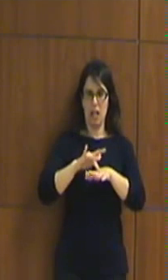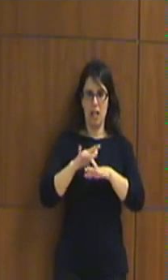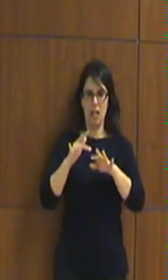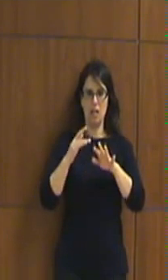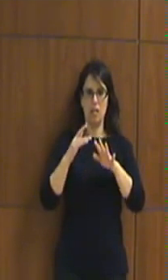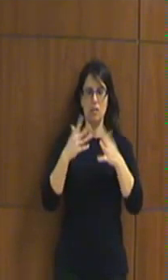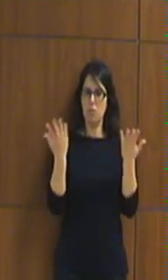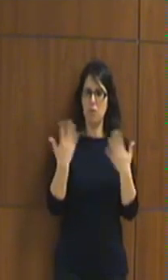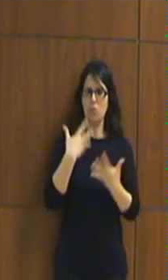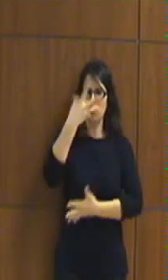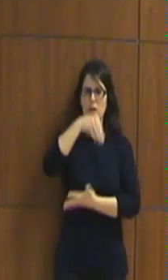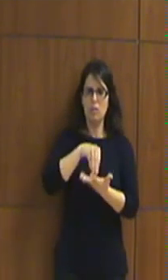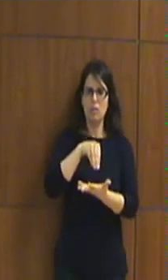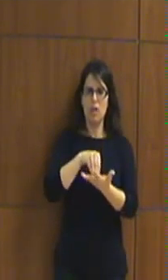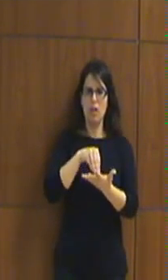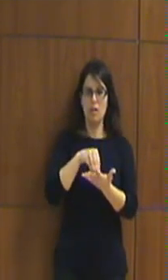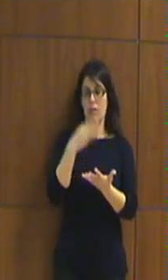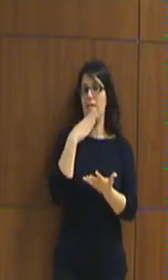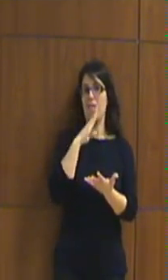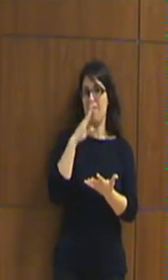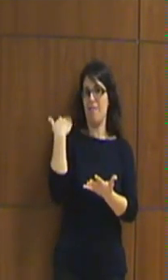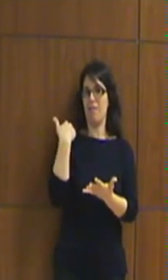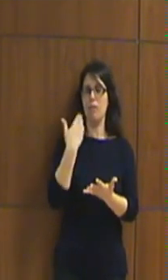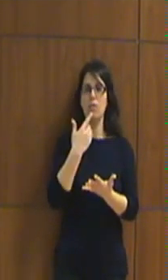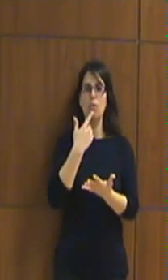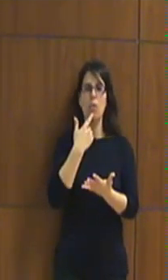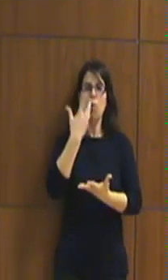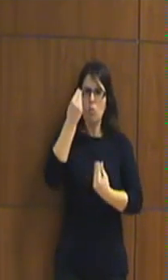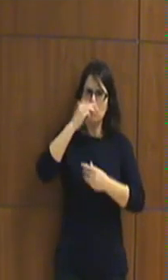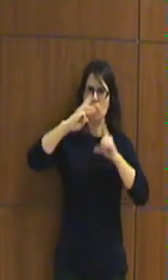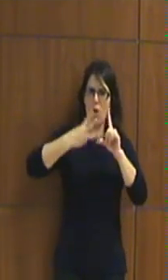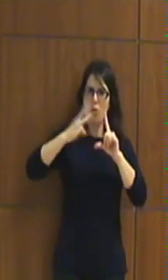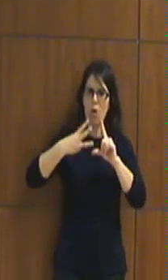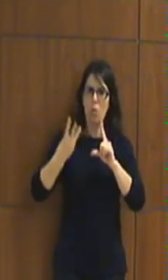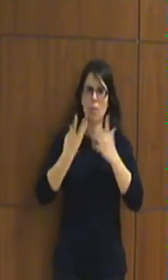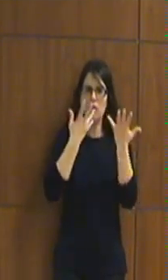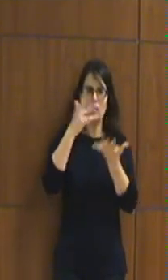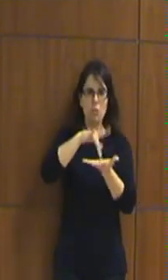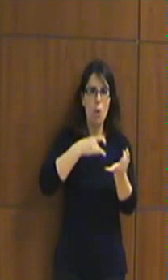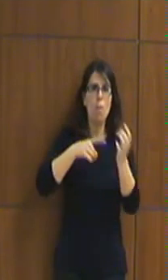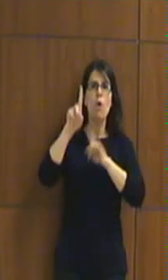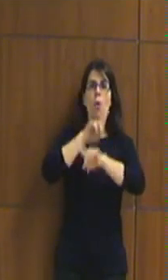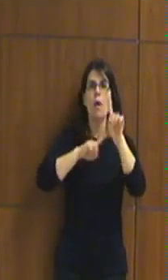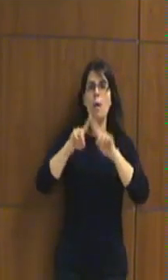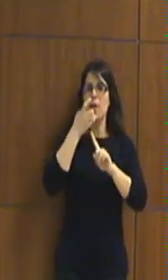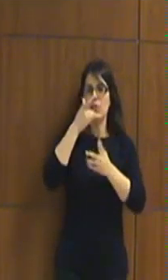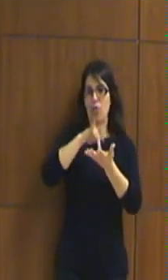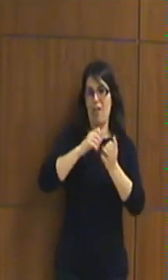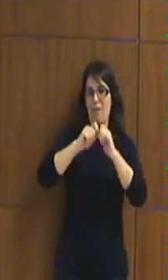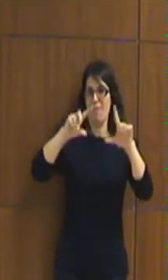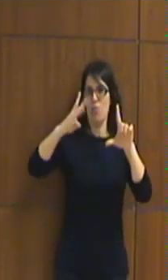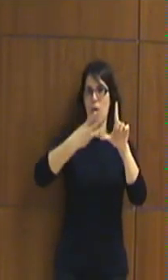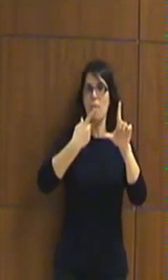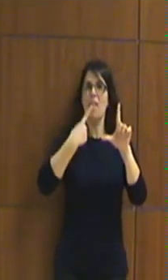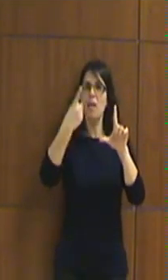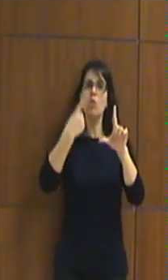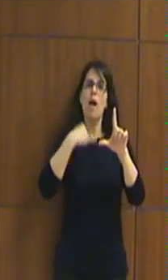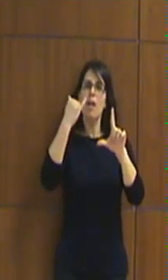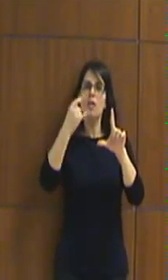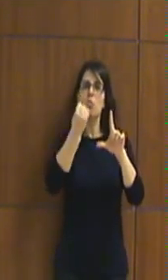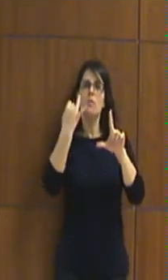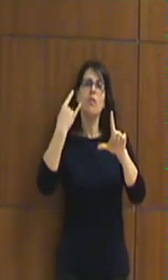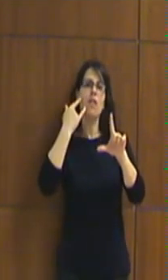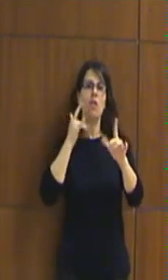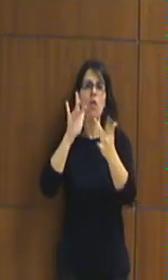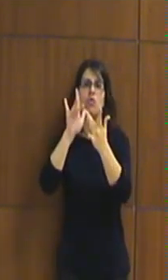veces en cuántas páginas dice, bueno, si tiene usted algún problema, pues tiene este teléfono para contactar. Y ya está. Y dice, bueno, ¿y